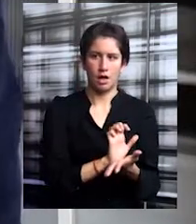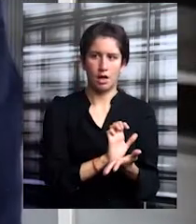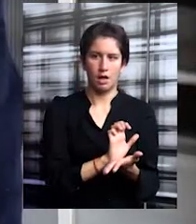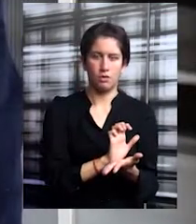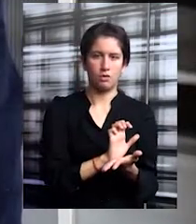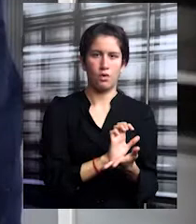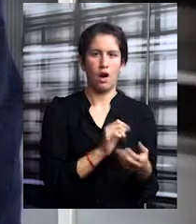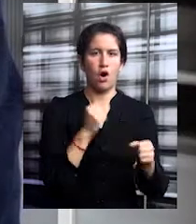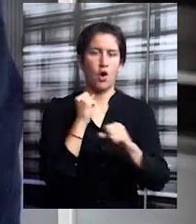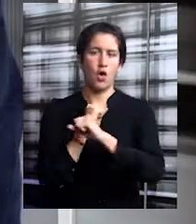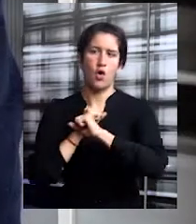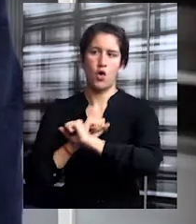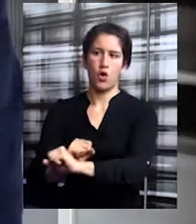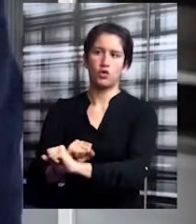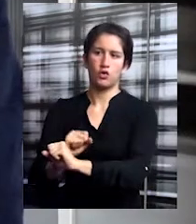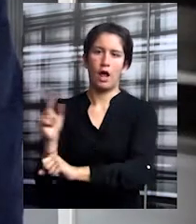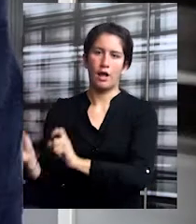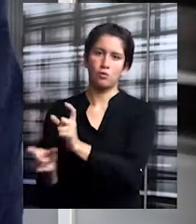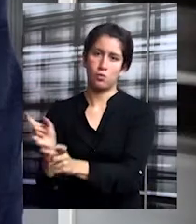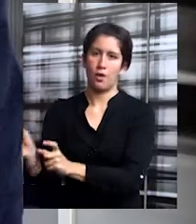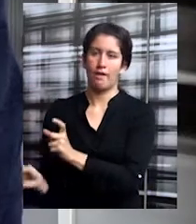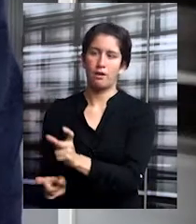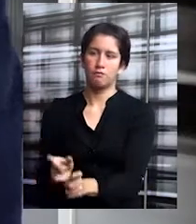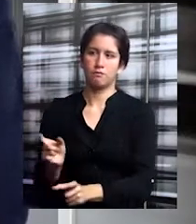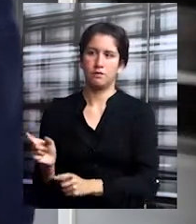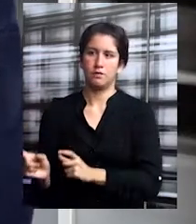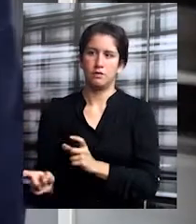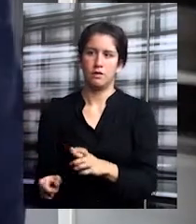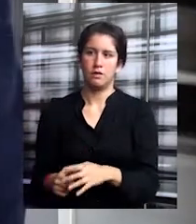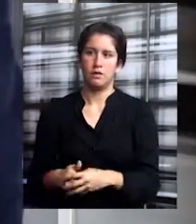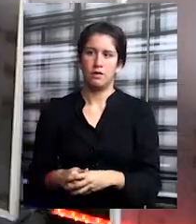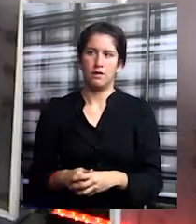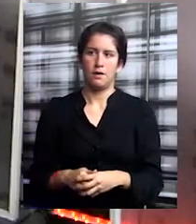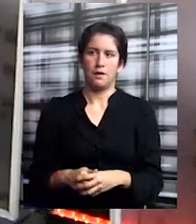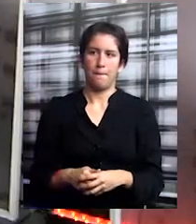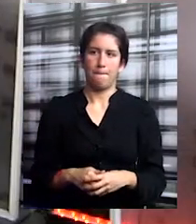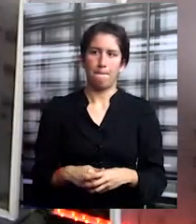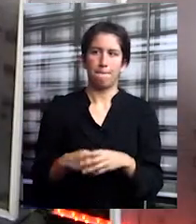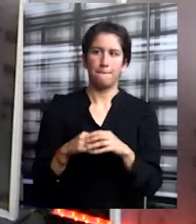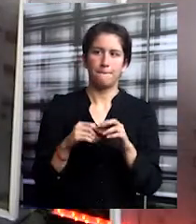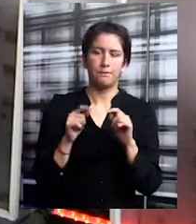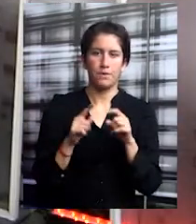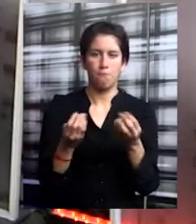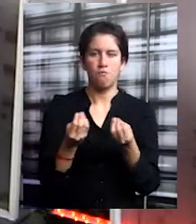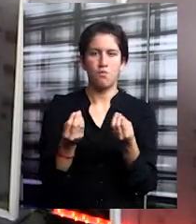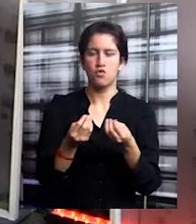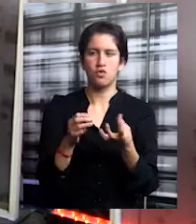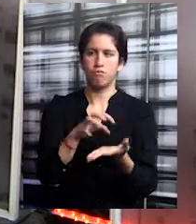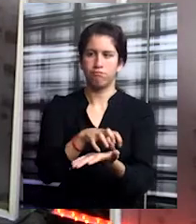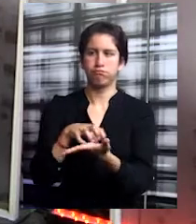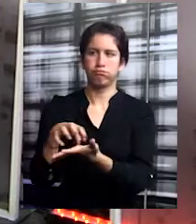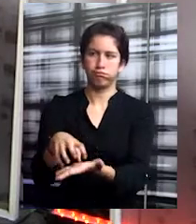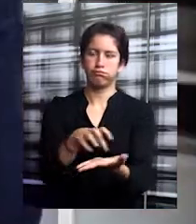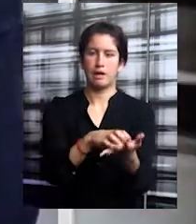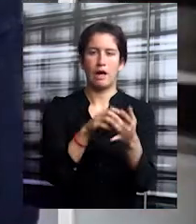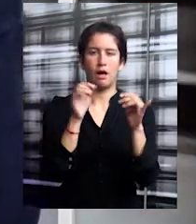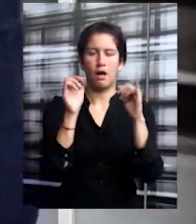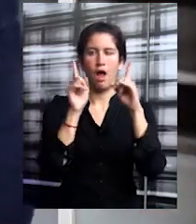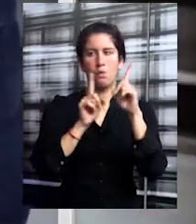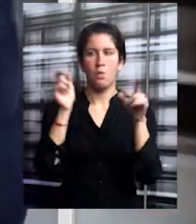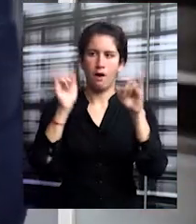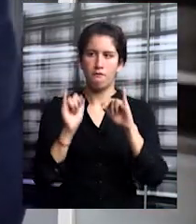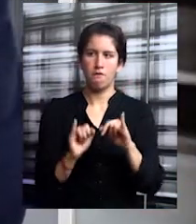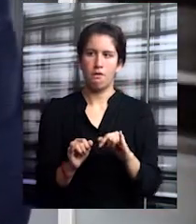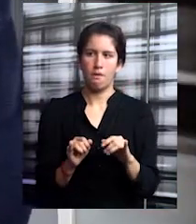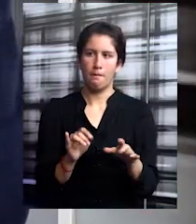un ciudadano. Que otro tema de lucha, e incluso de varios sectores, en cierto modo, ante esta cuestión del Instituto